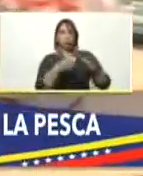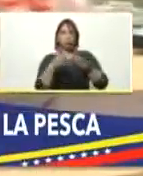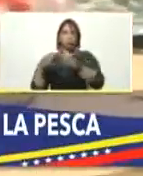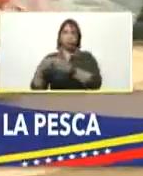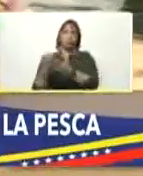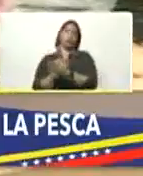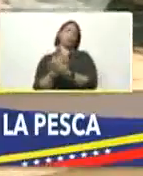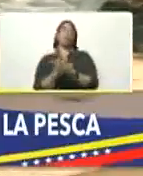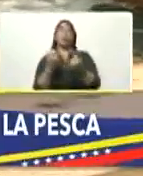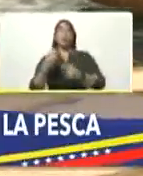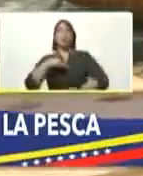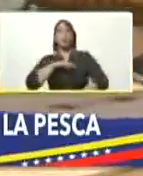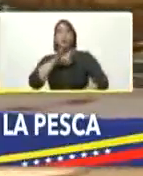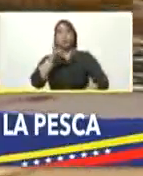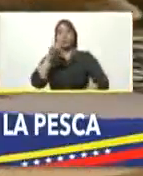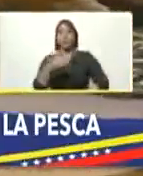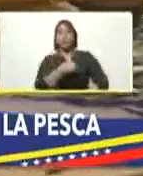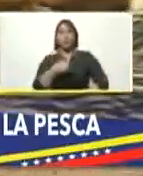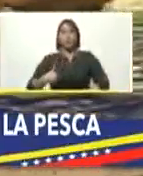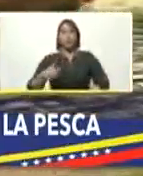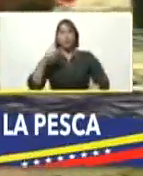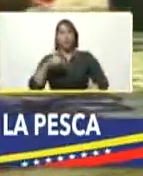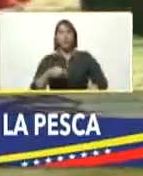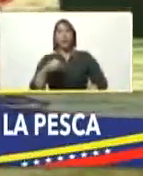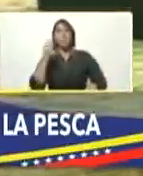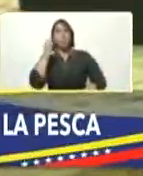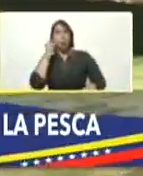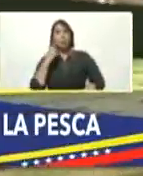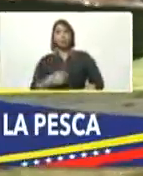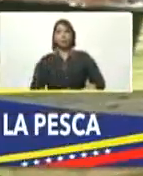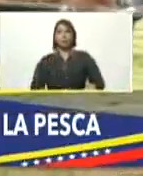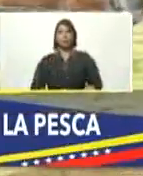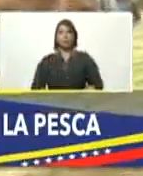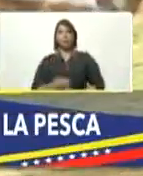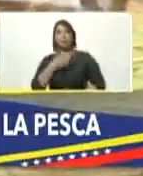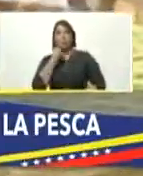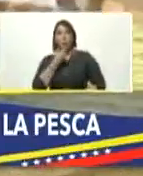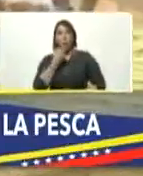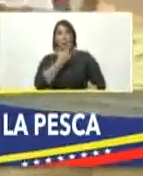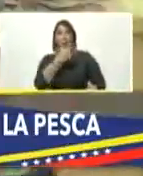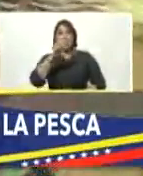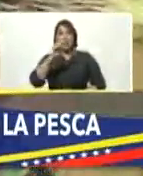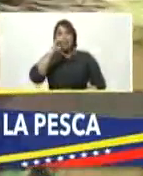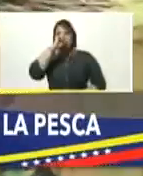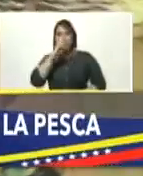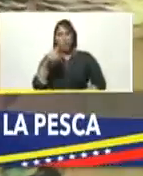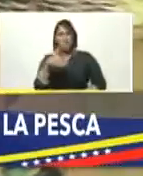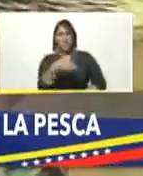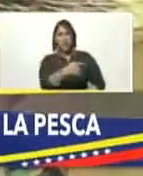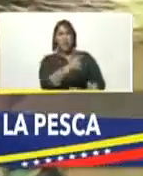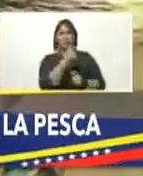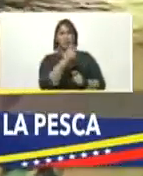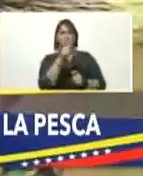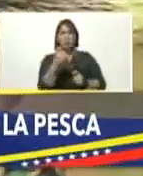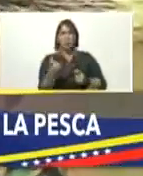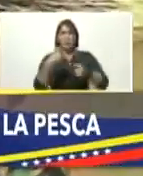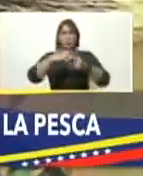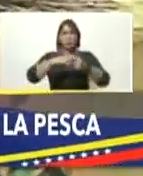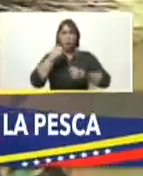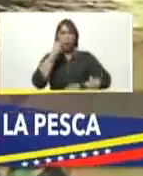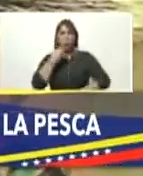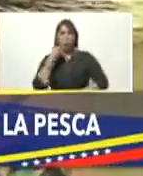nuestro país. Pero yo quiero, presidente, que sea Reymiris Marval, una joven de 30 años, pescadora, integrante de la